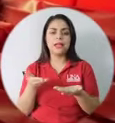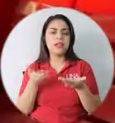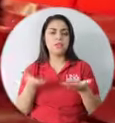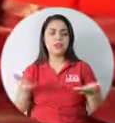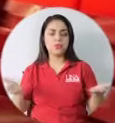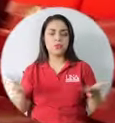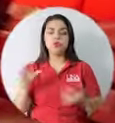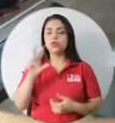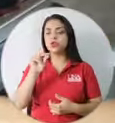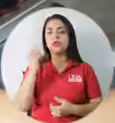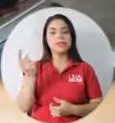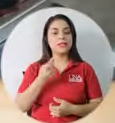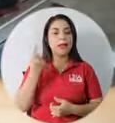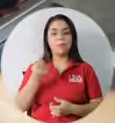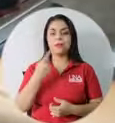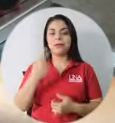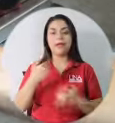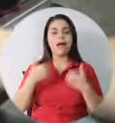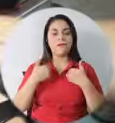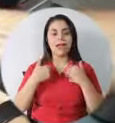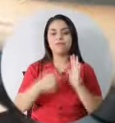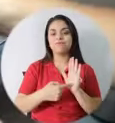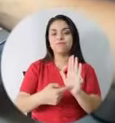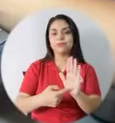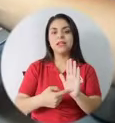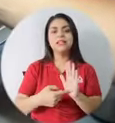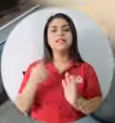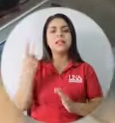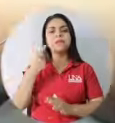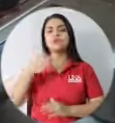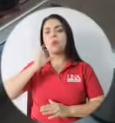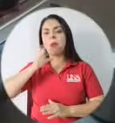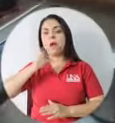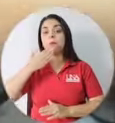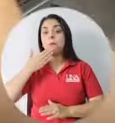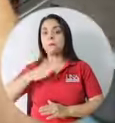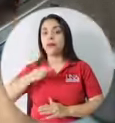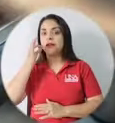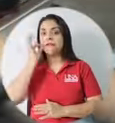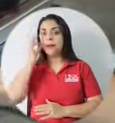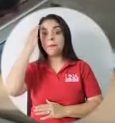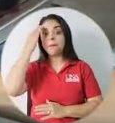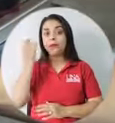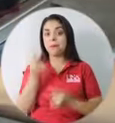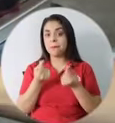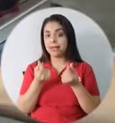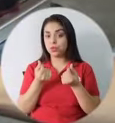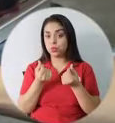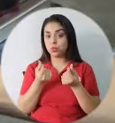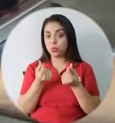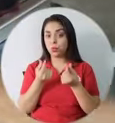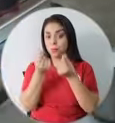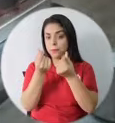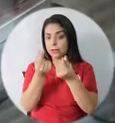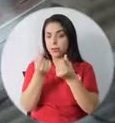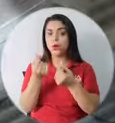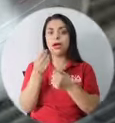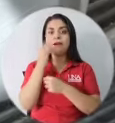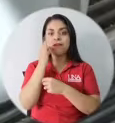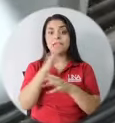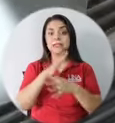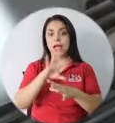no siempre están presentes. Tomábamos muy mal café, porque entre otras cosas el precio del café estaba incluido